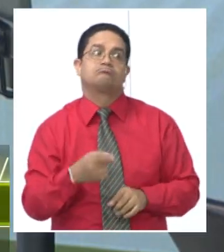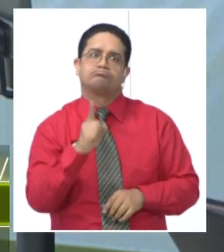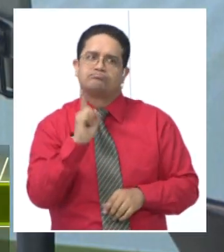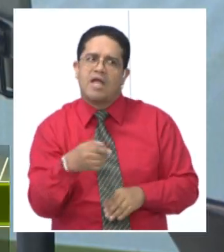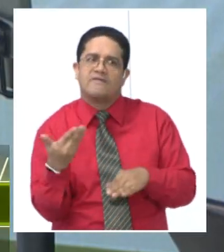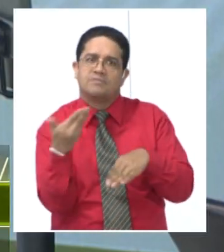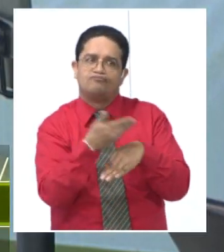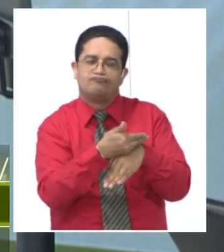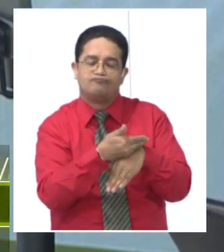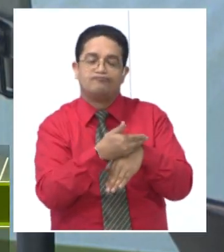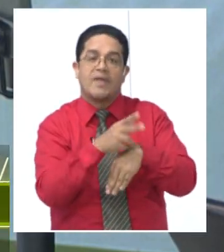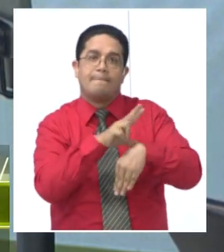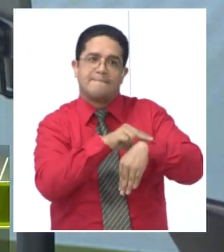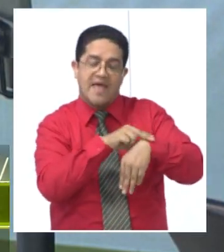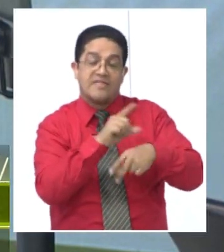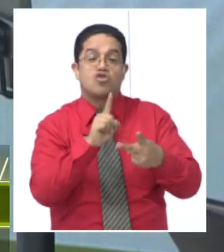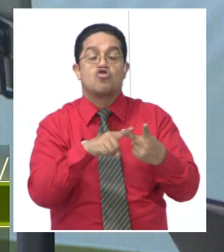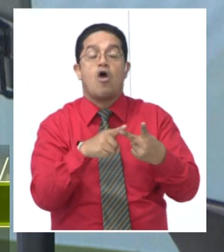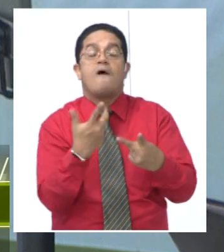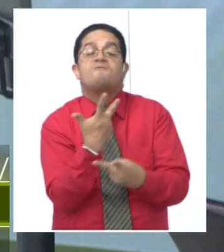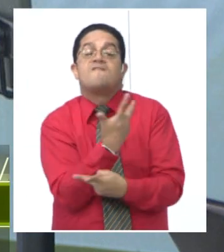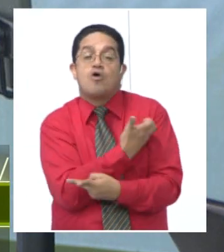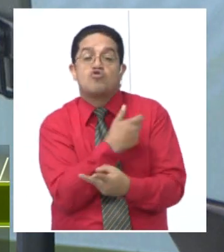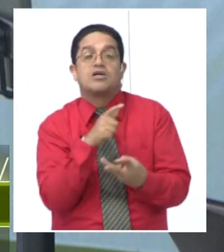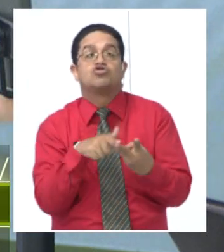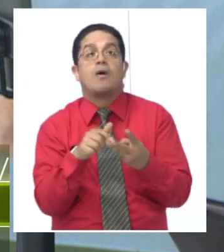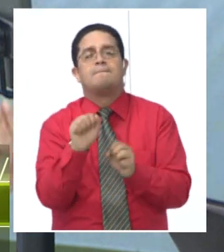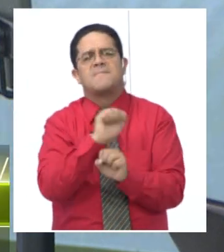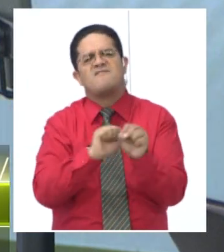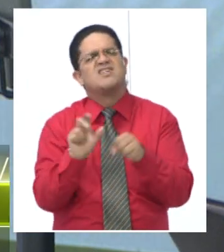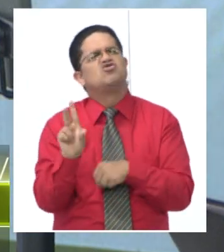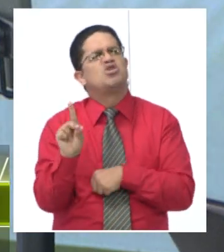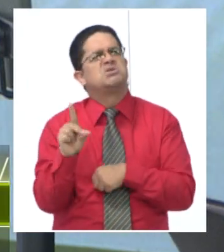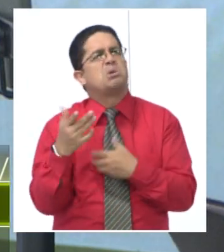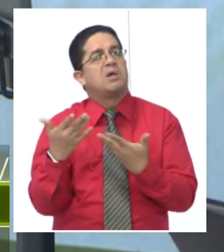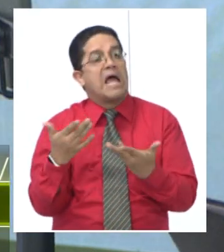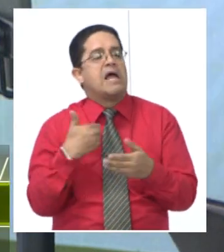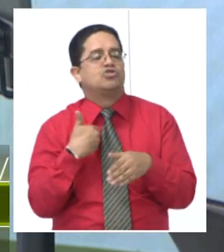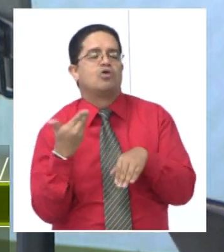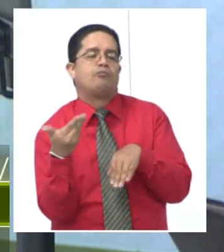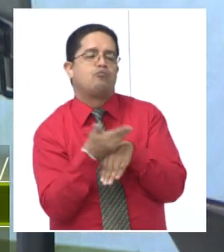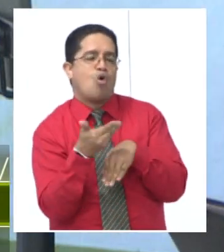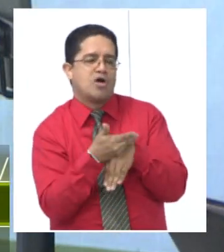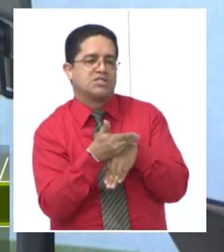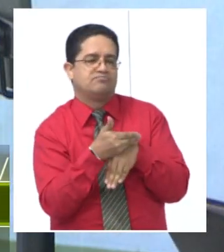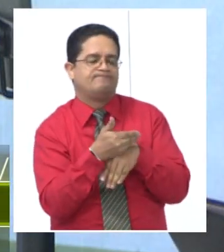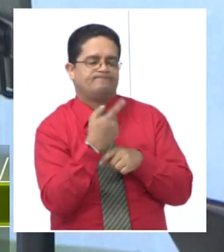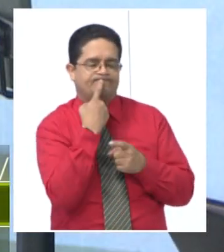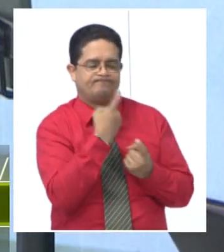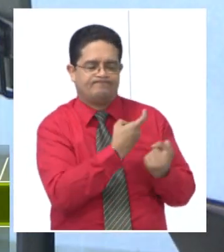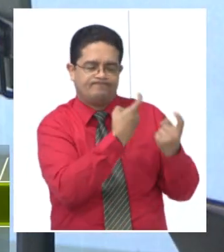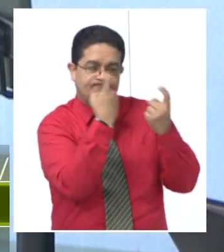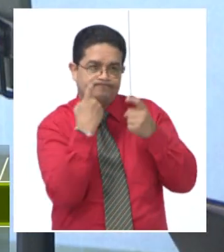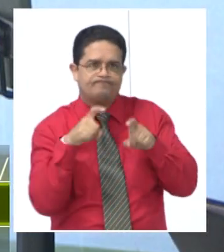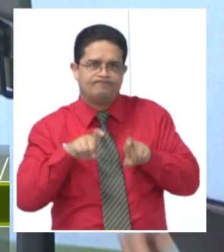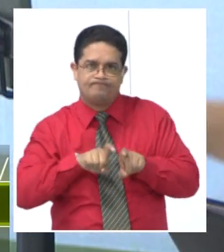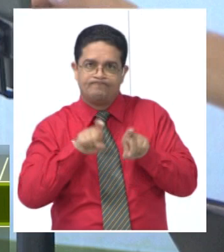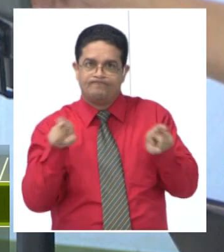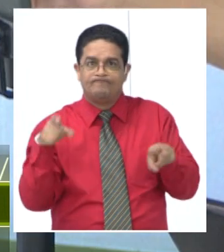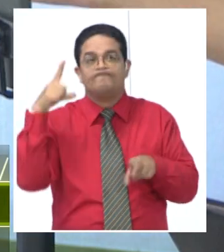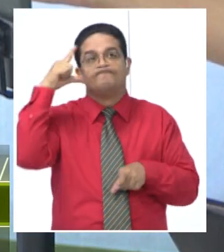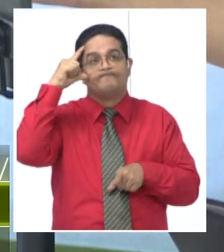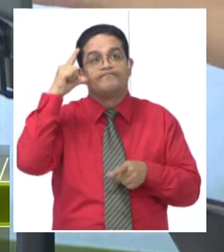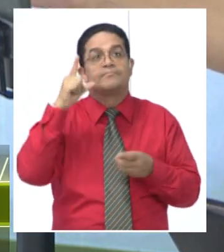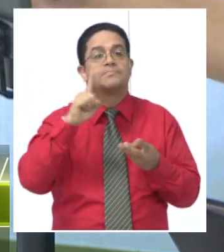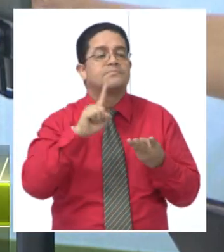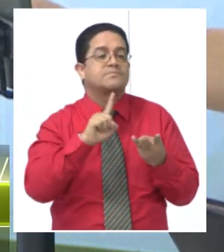la vacunación como prevención primaria, la prevención secundaria sería voy a mi ginecólogo, me hago mi citología y colposcopia y